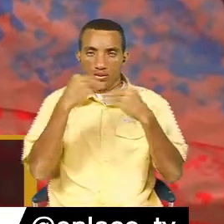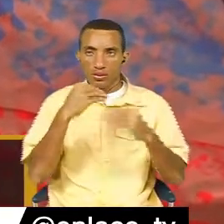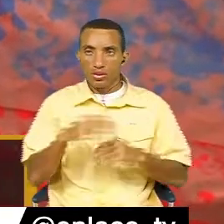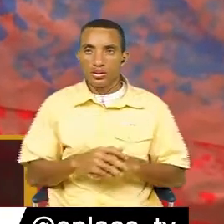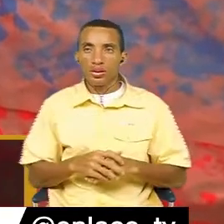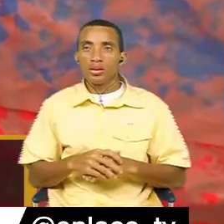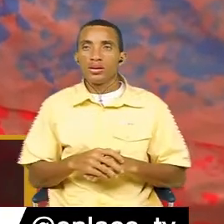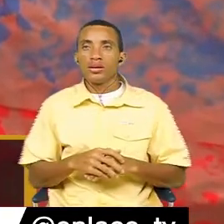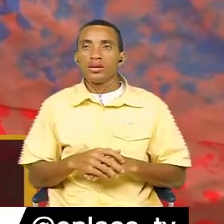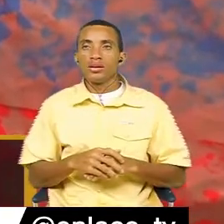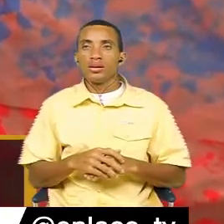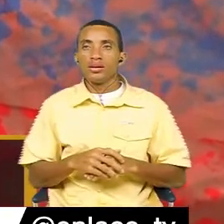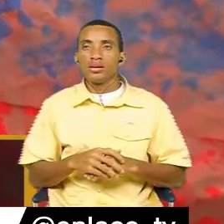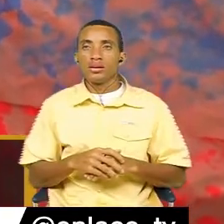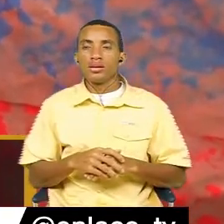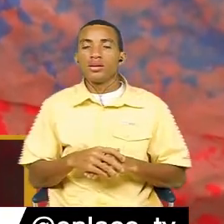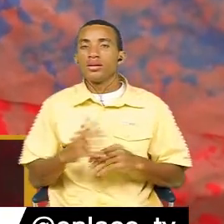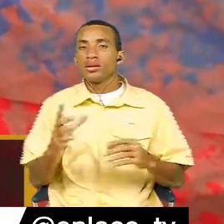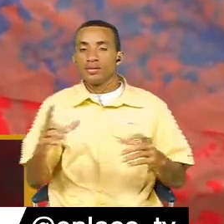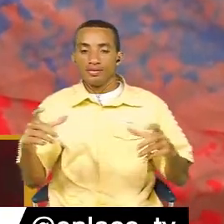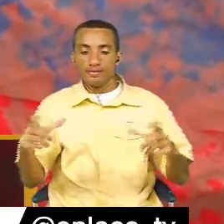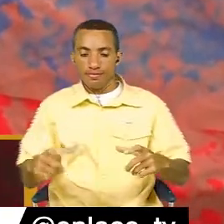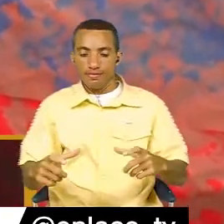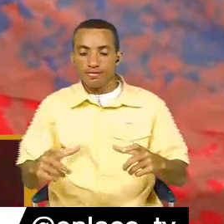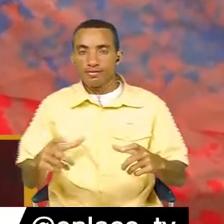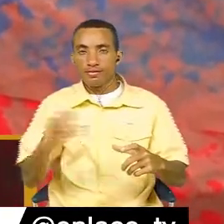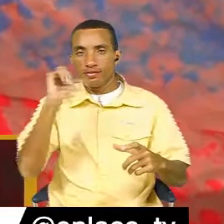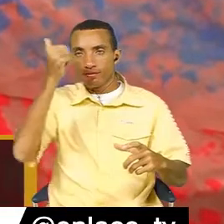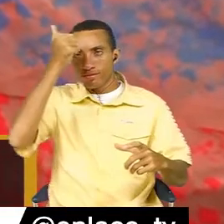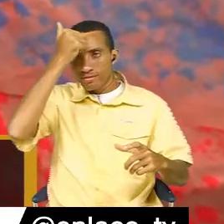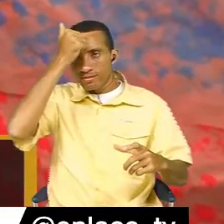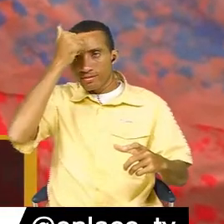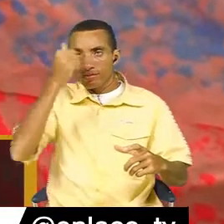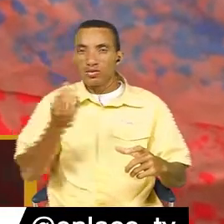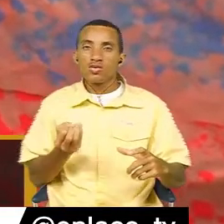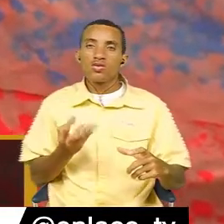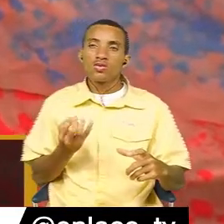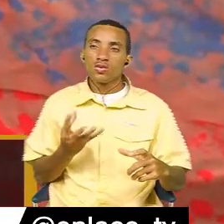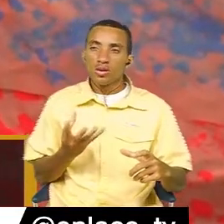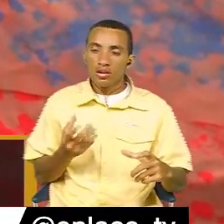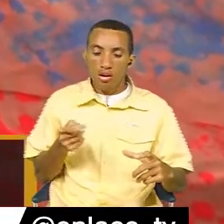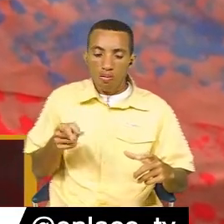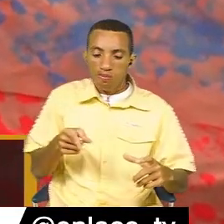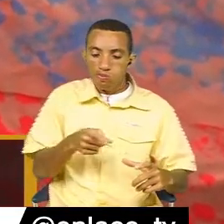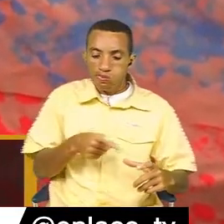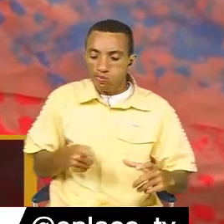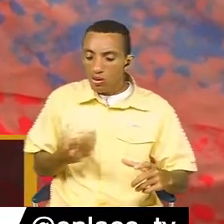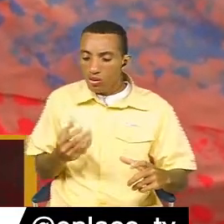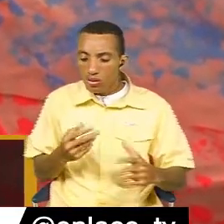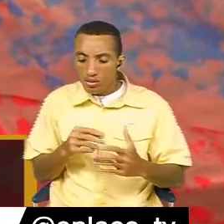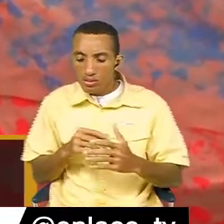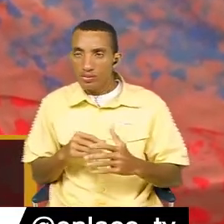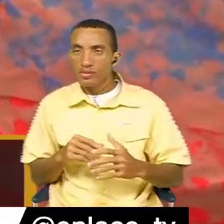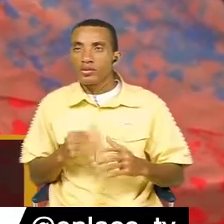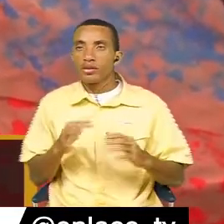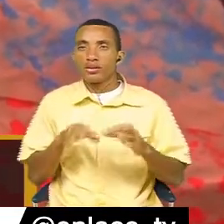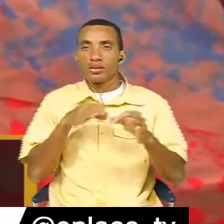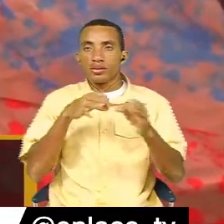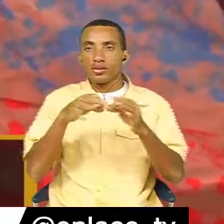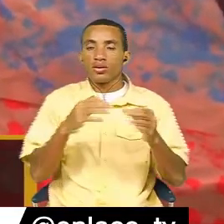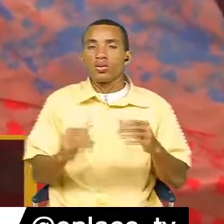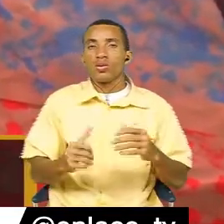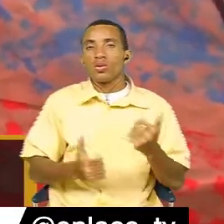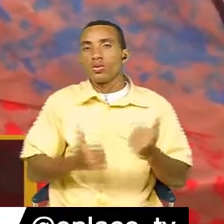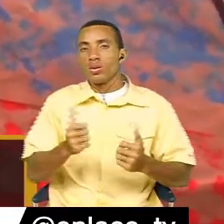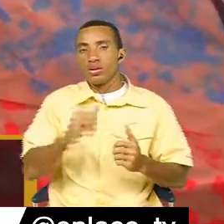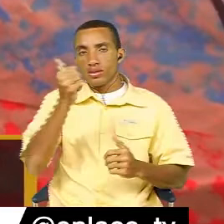simples, el plato principal, que cuánta cantidad tiene. También expliqué cuál es el plato principal